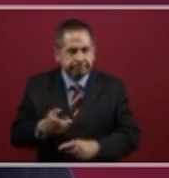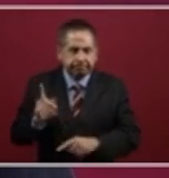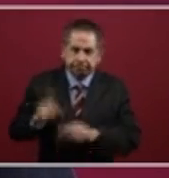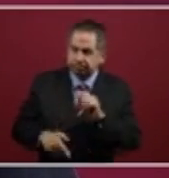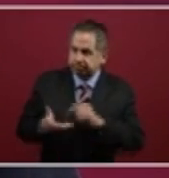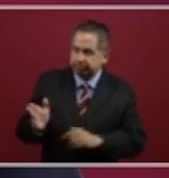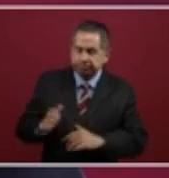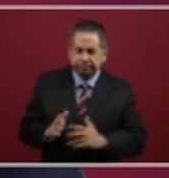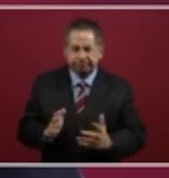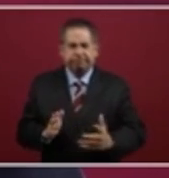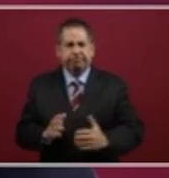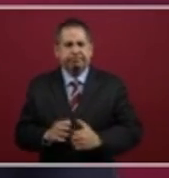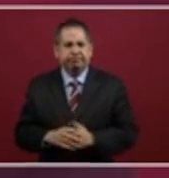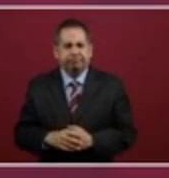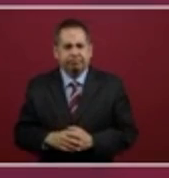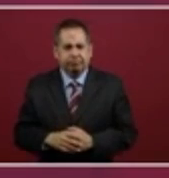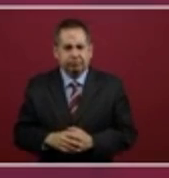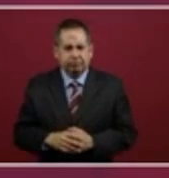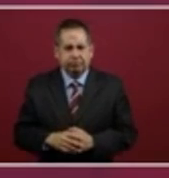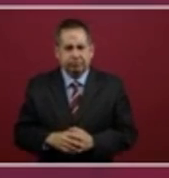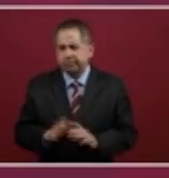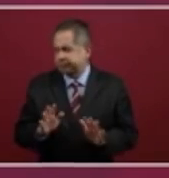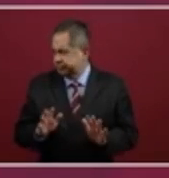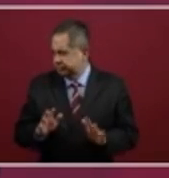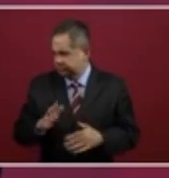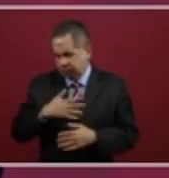Yo les diría que hay que ser tolerantes.